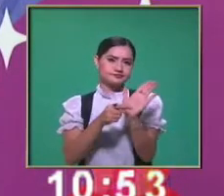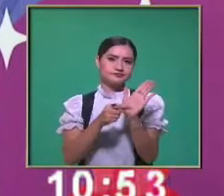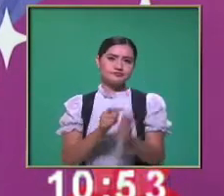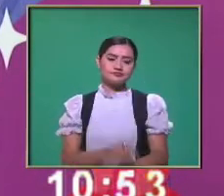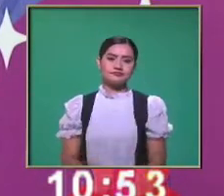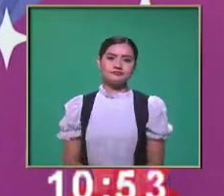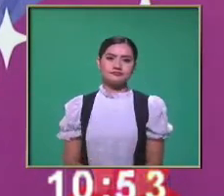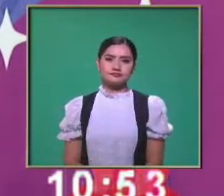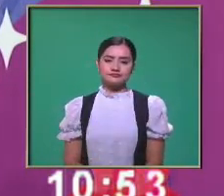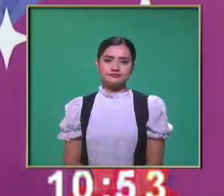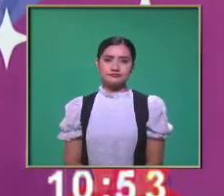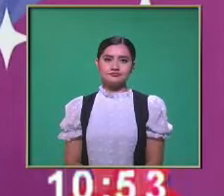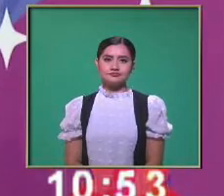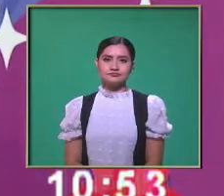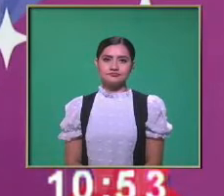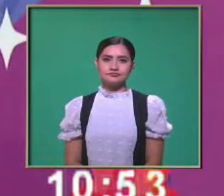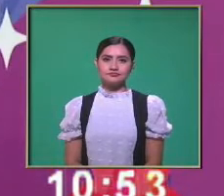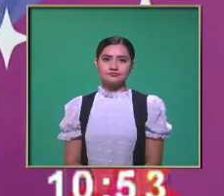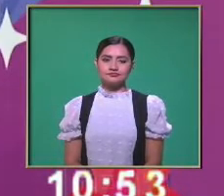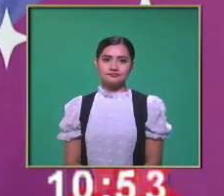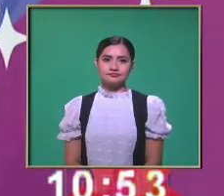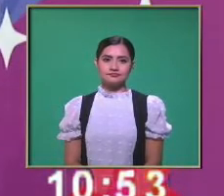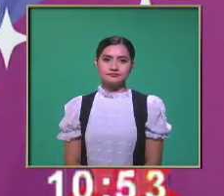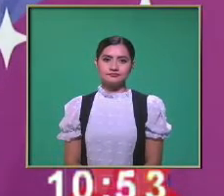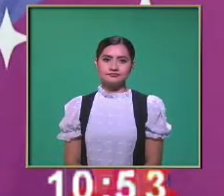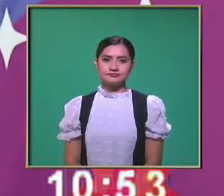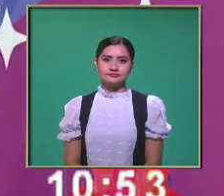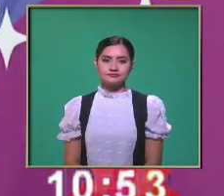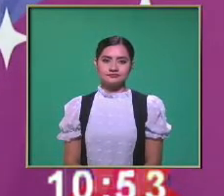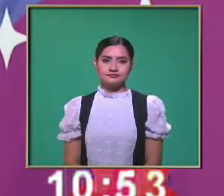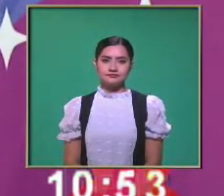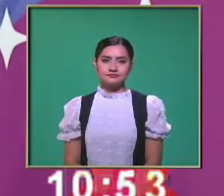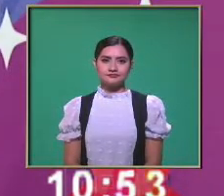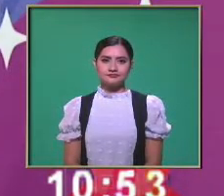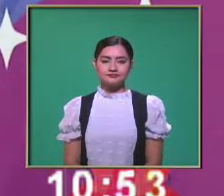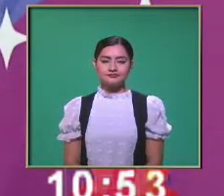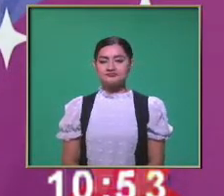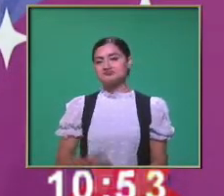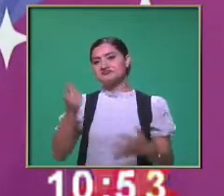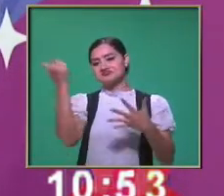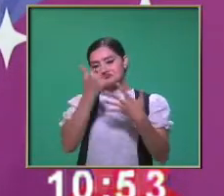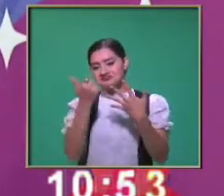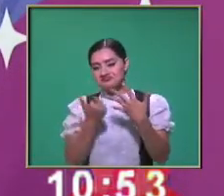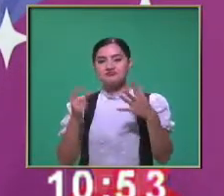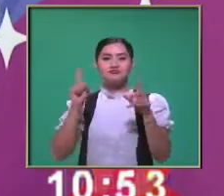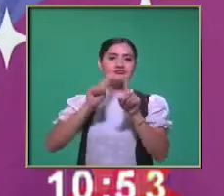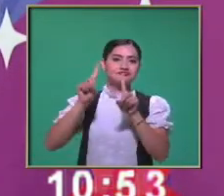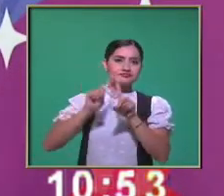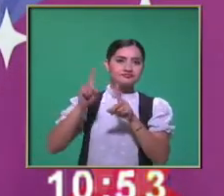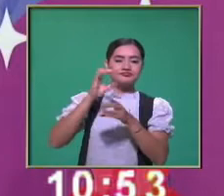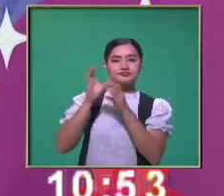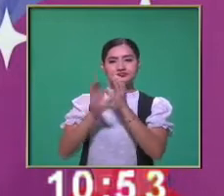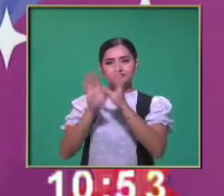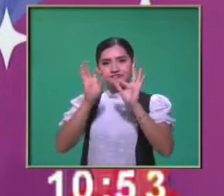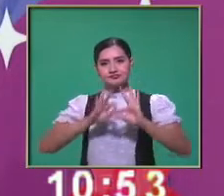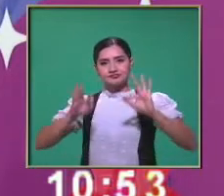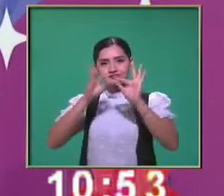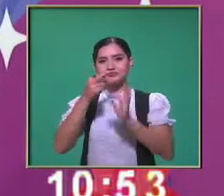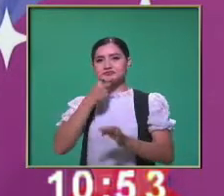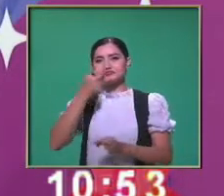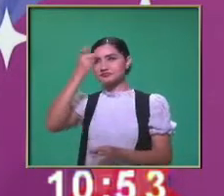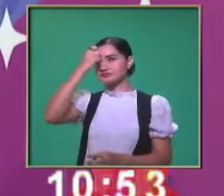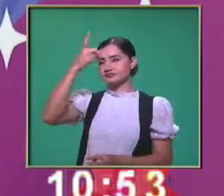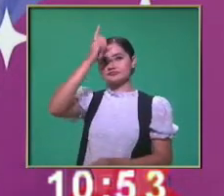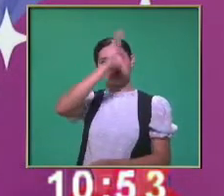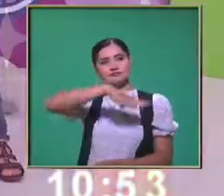les damos el valor que cada obra tiene, y todo esto mediante el juego. Así es. Oye, bueno,